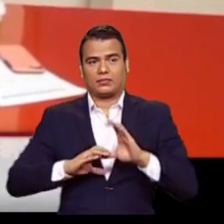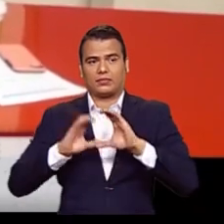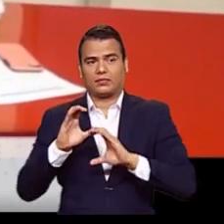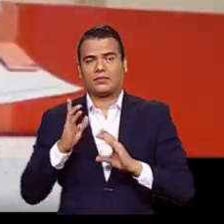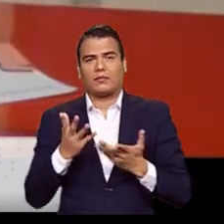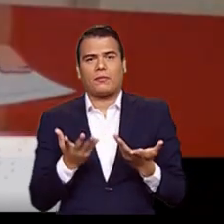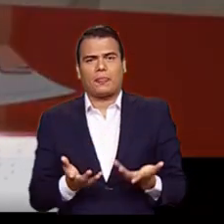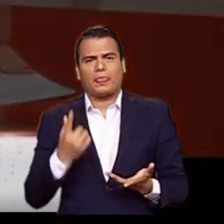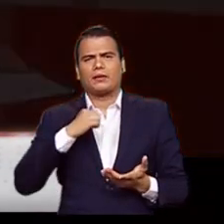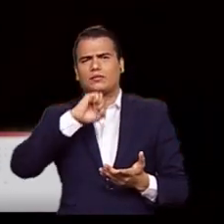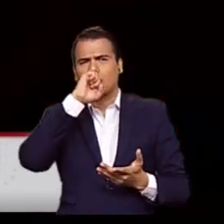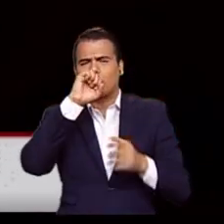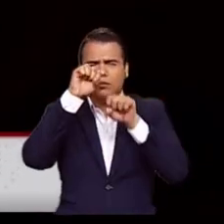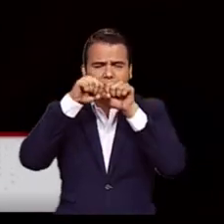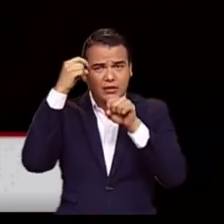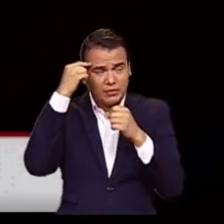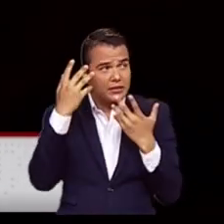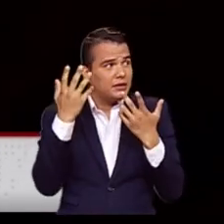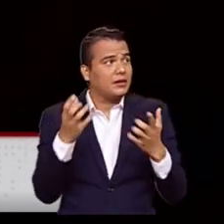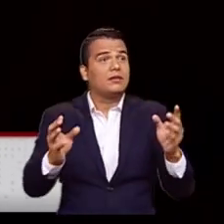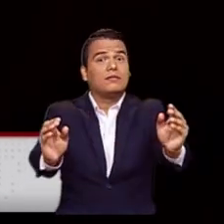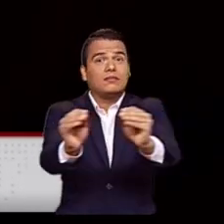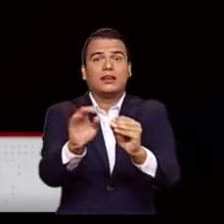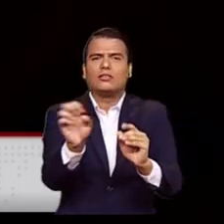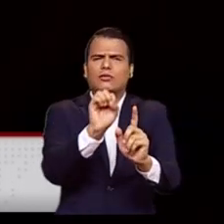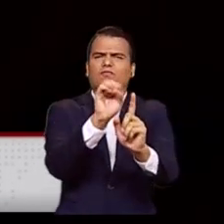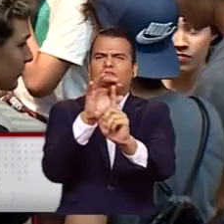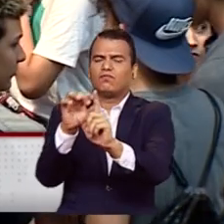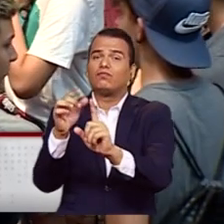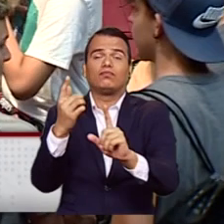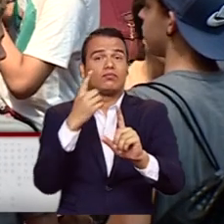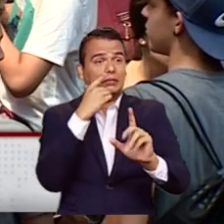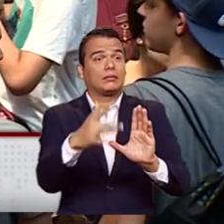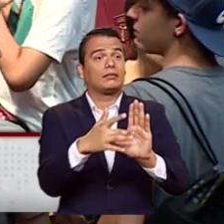pasión, el cine, quiere etnoeducar